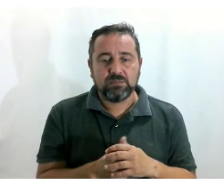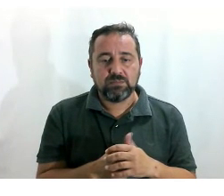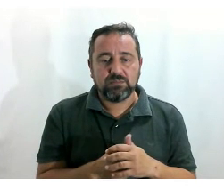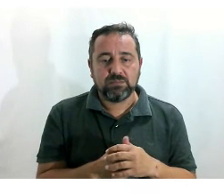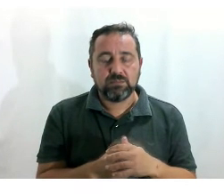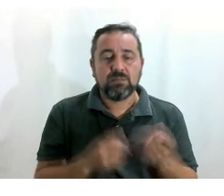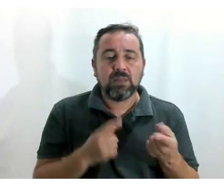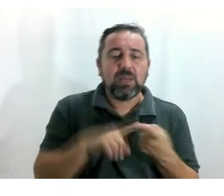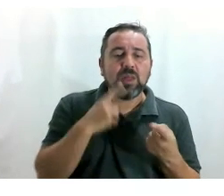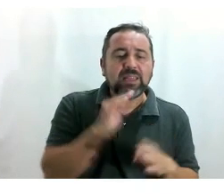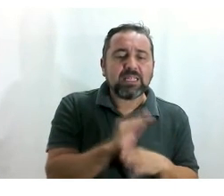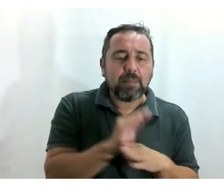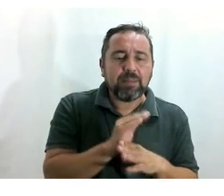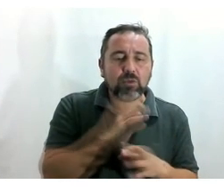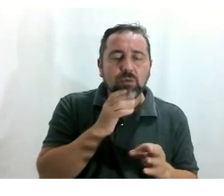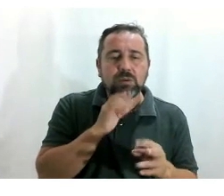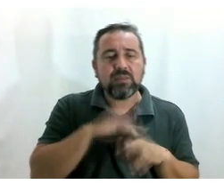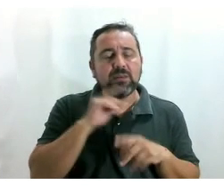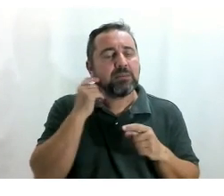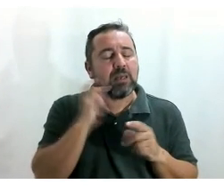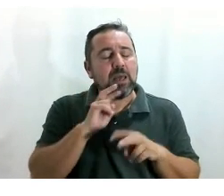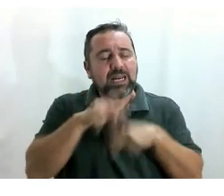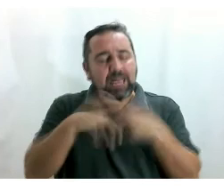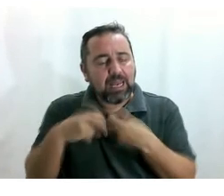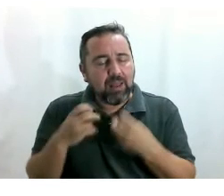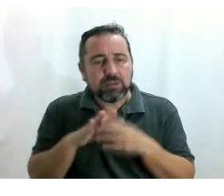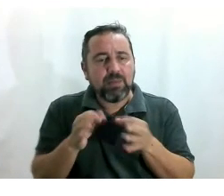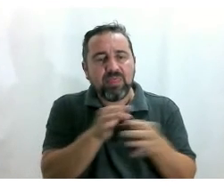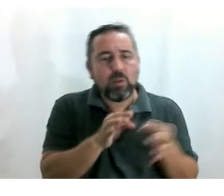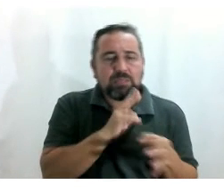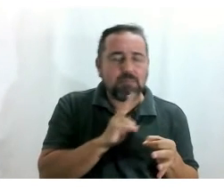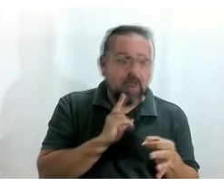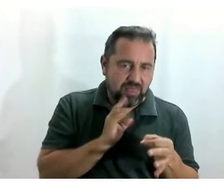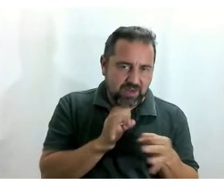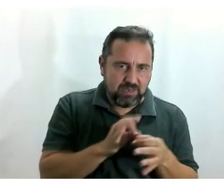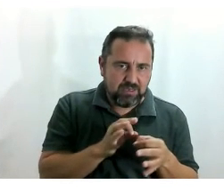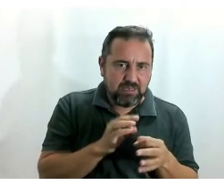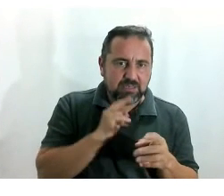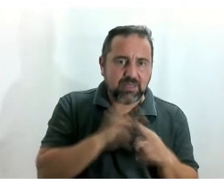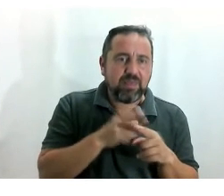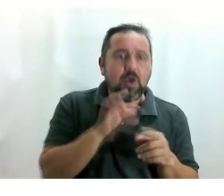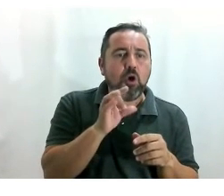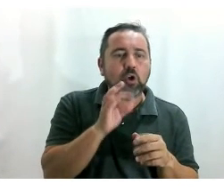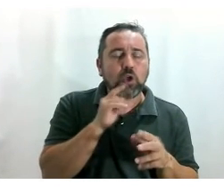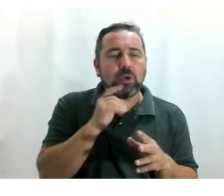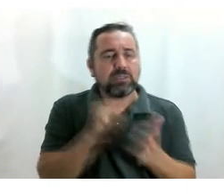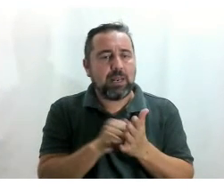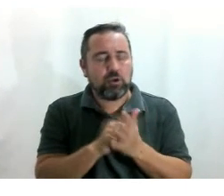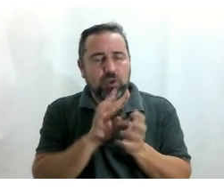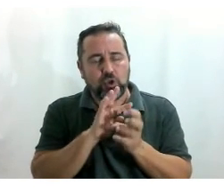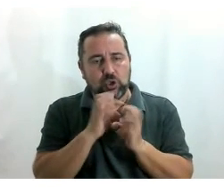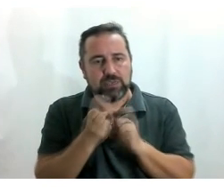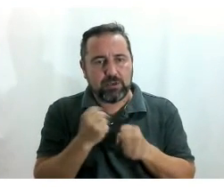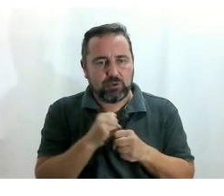algún tratamiento regenerador con células madre para la autoesclerosis. Como he